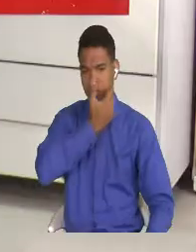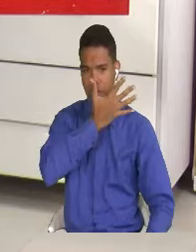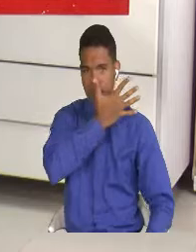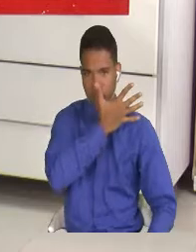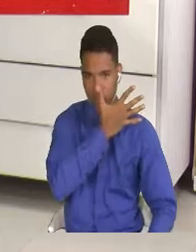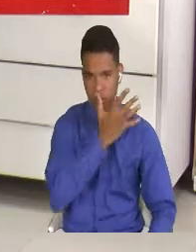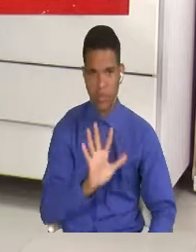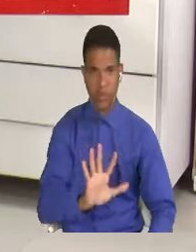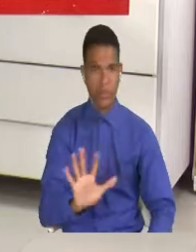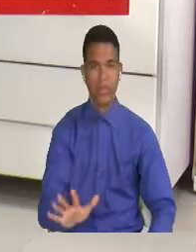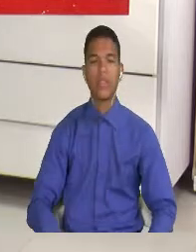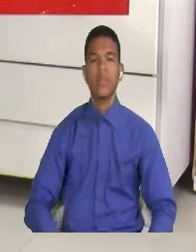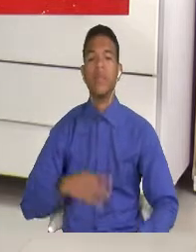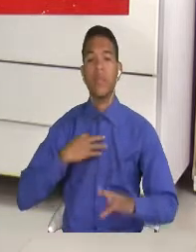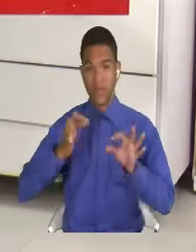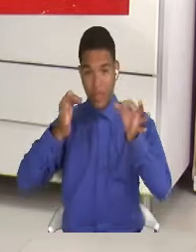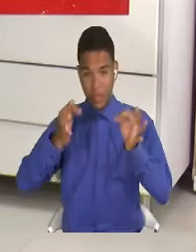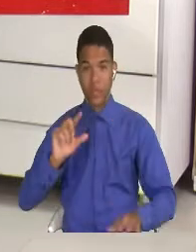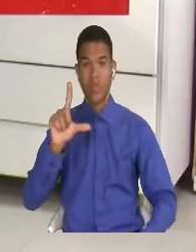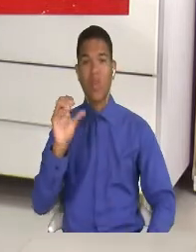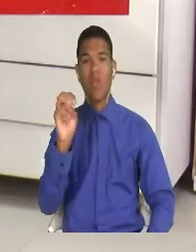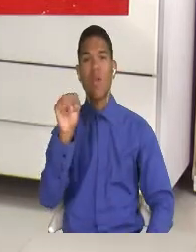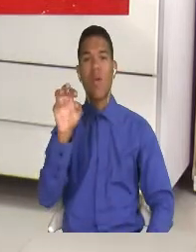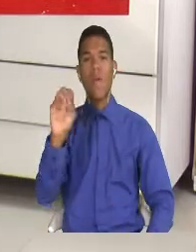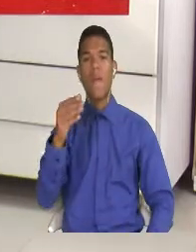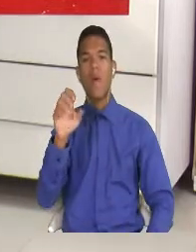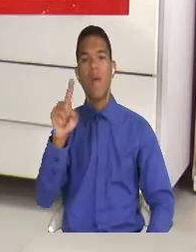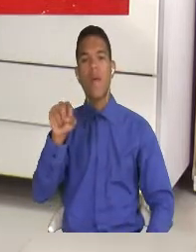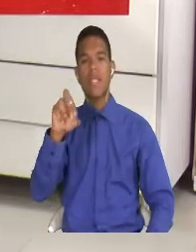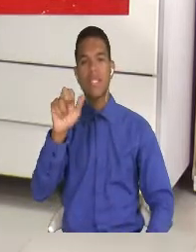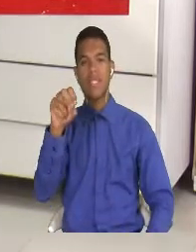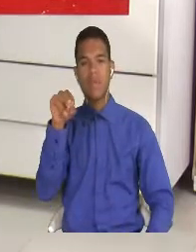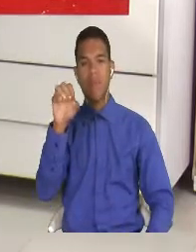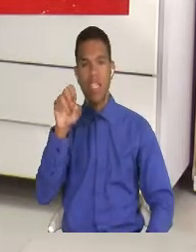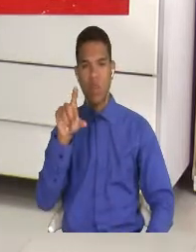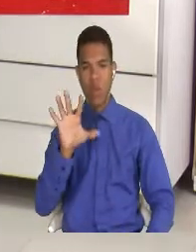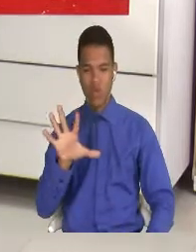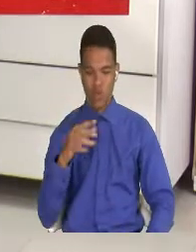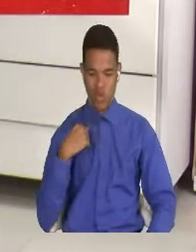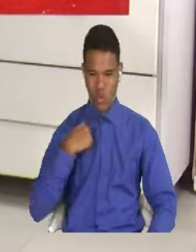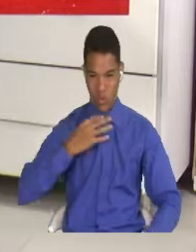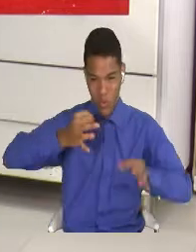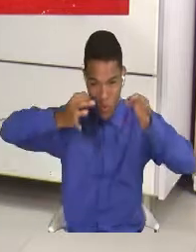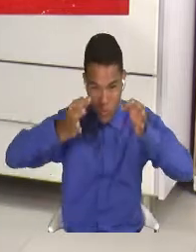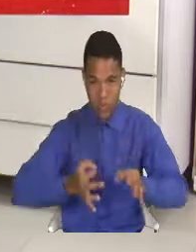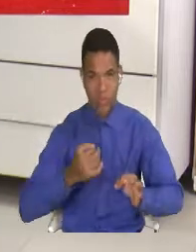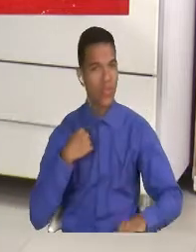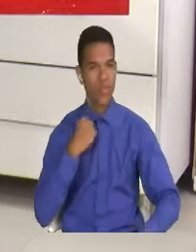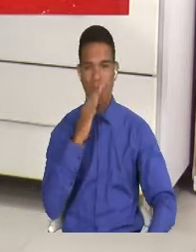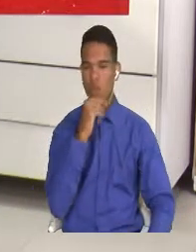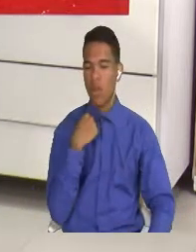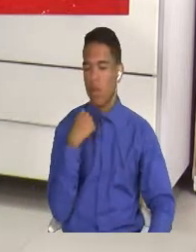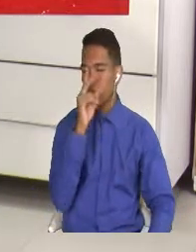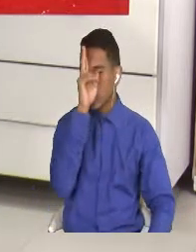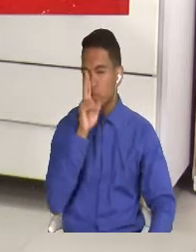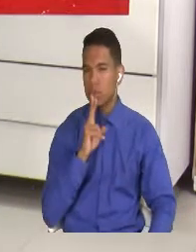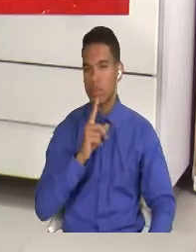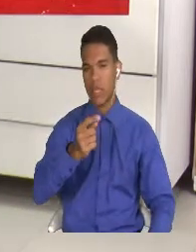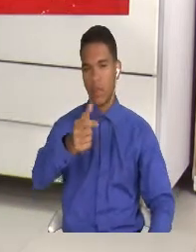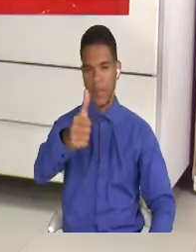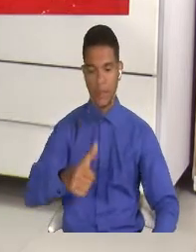tal el lomo español, pero hoy lo vamos a hacer como lomo español. Exacto, o sea, okay, tiene una tendencia a al lomo español. Listo,